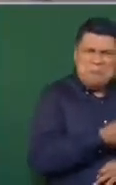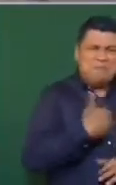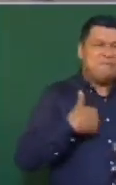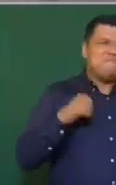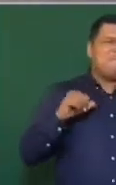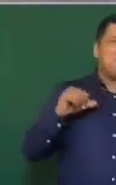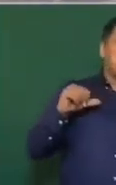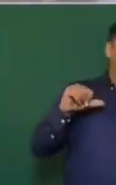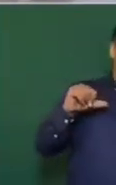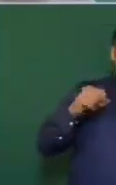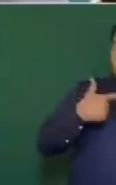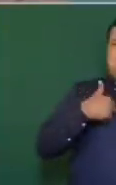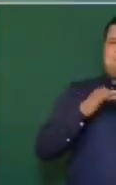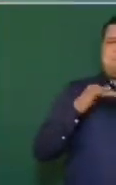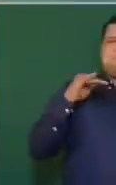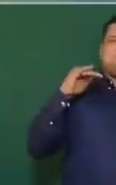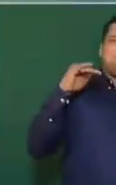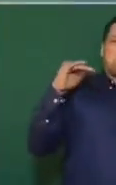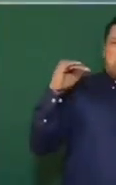y se sentía